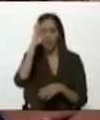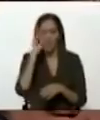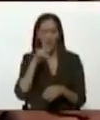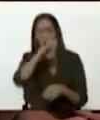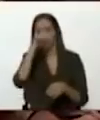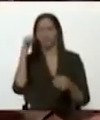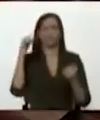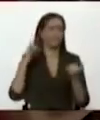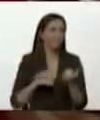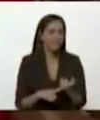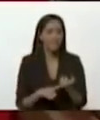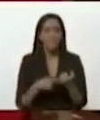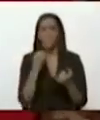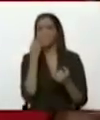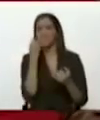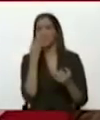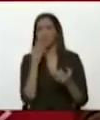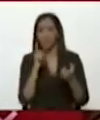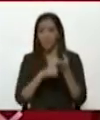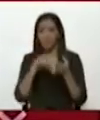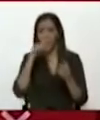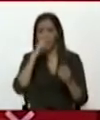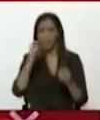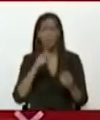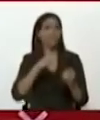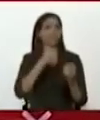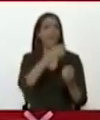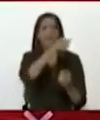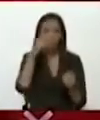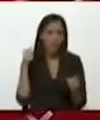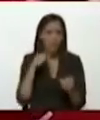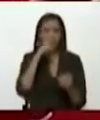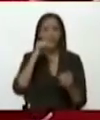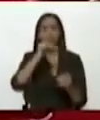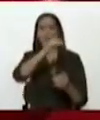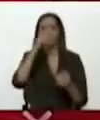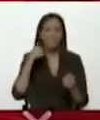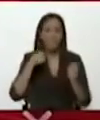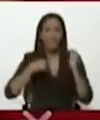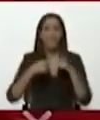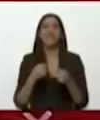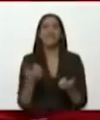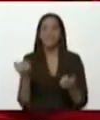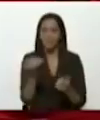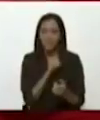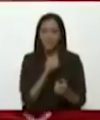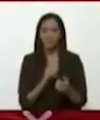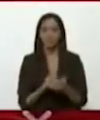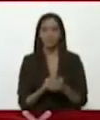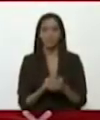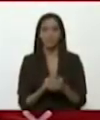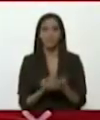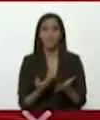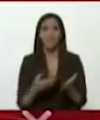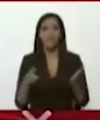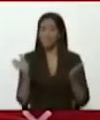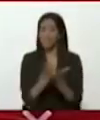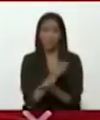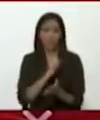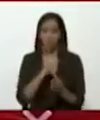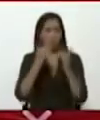narcotraficante, Cilia Flores es narcotraficante, Nicolás Maduro es narcotraficante y hay que asesinarlos. La salida no es una